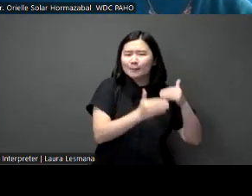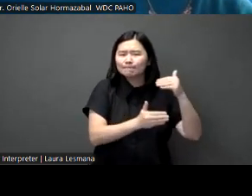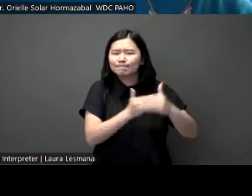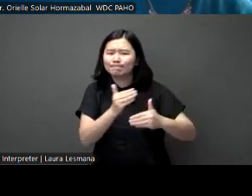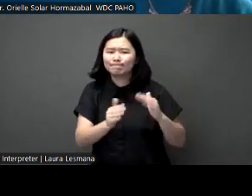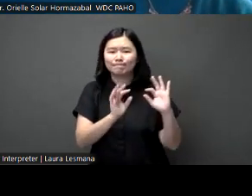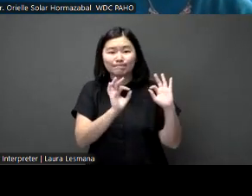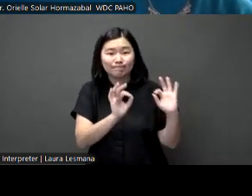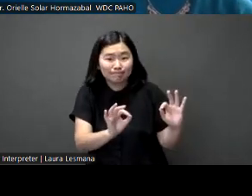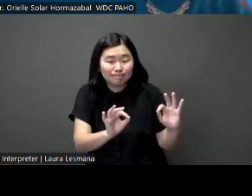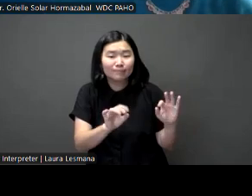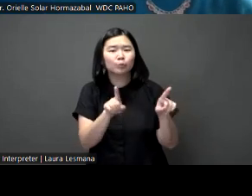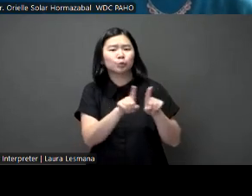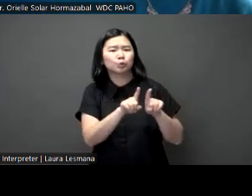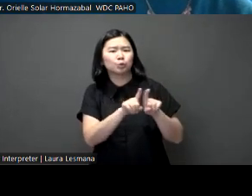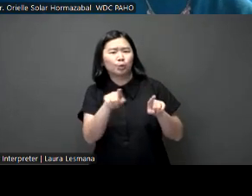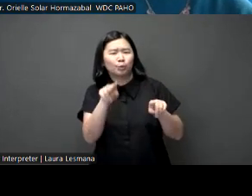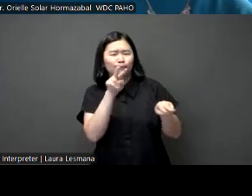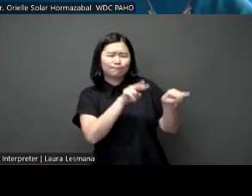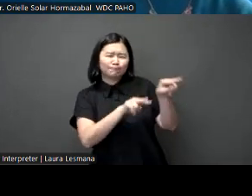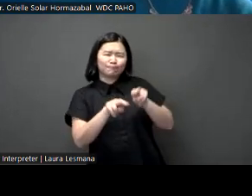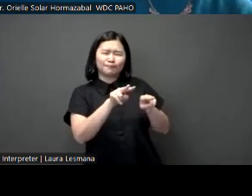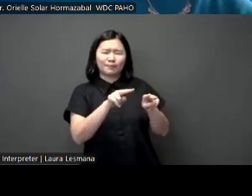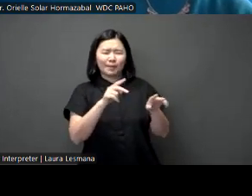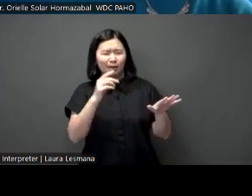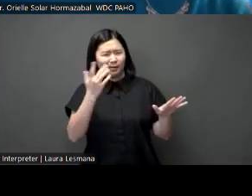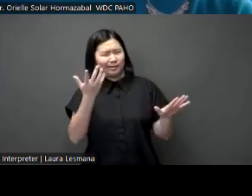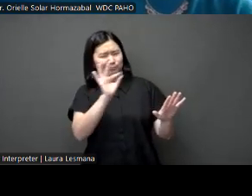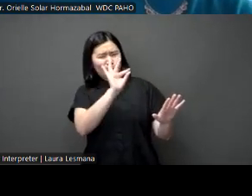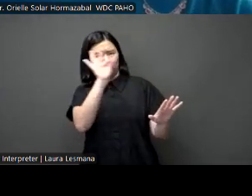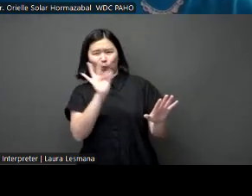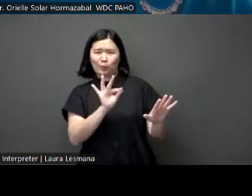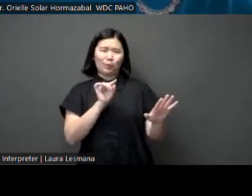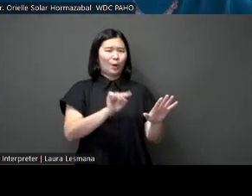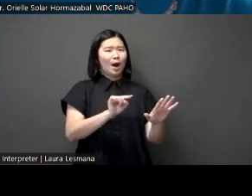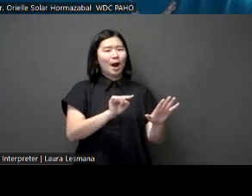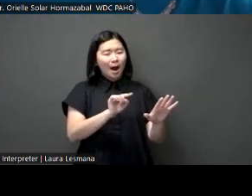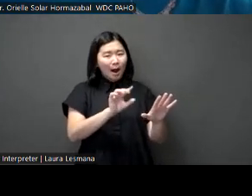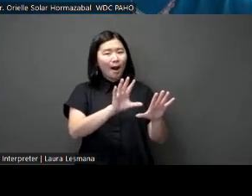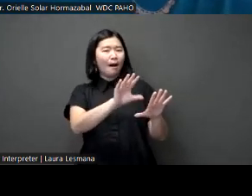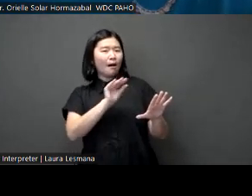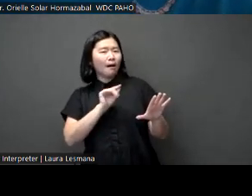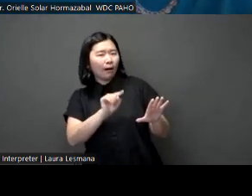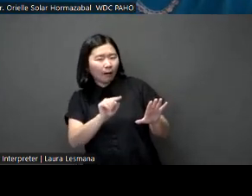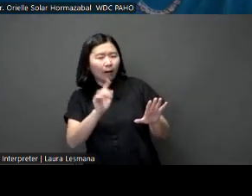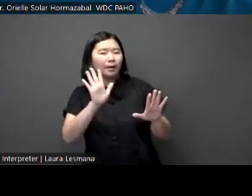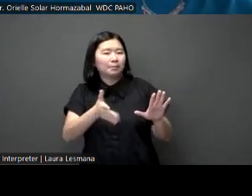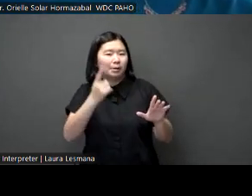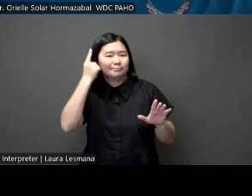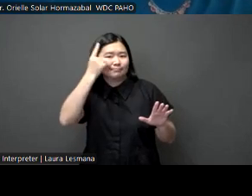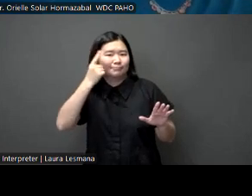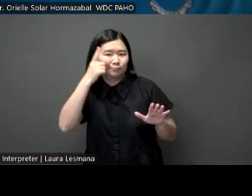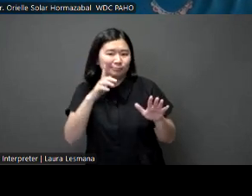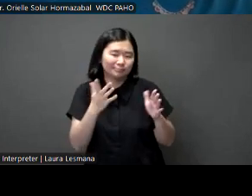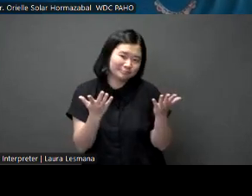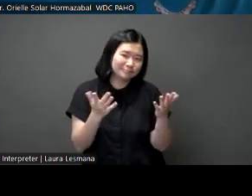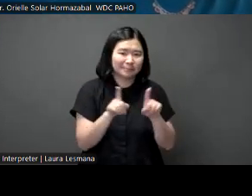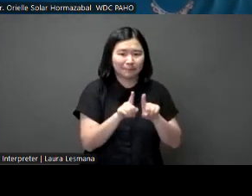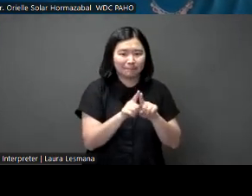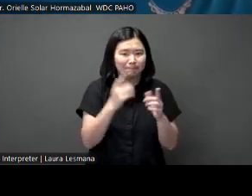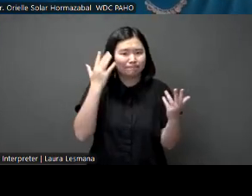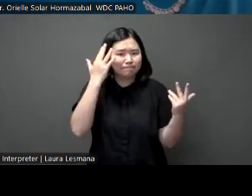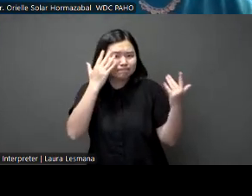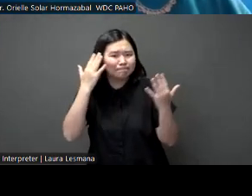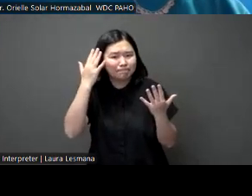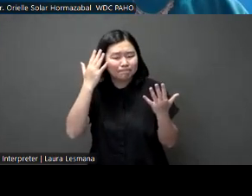o las metas, sino que lo que hay detrás de las acciones que se plantean que espera que ocurra para que ocurra otra cosa y para que logremos esas